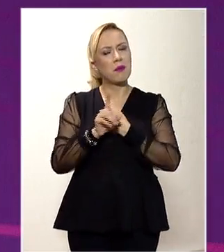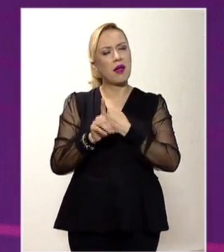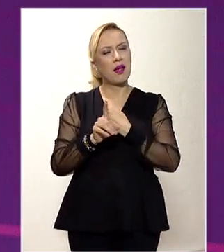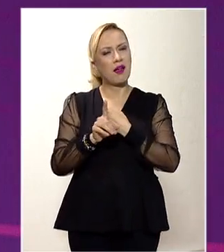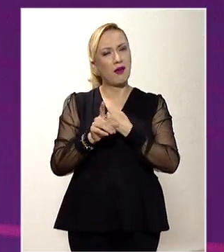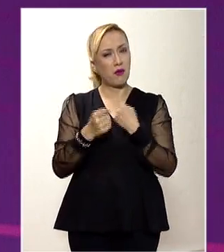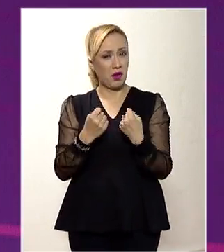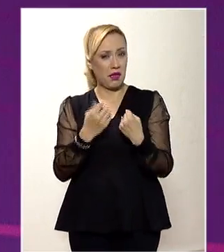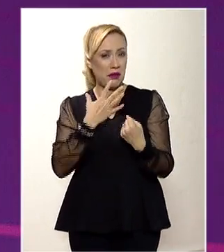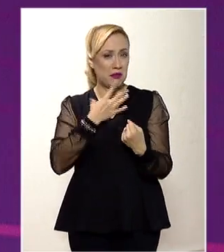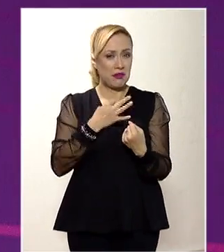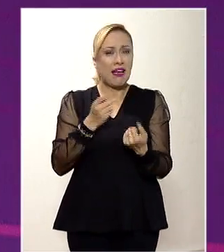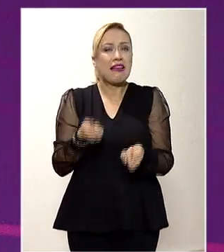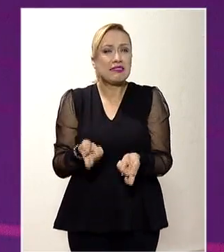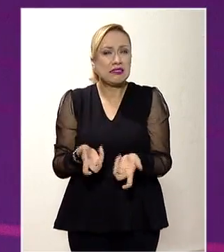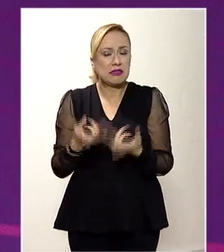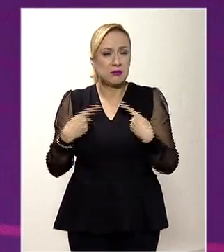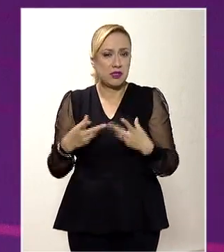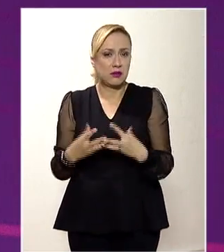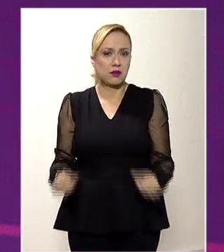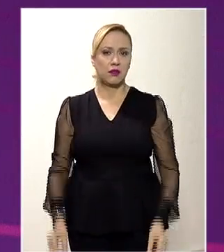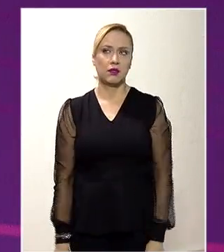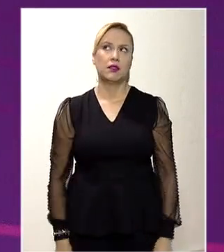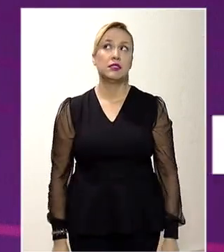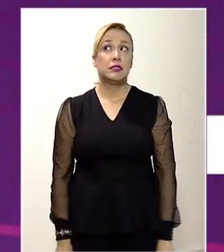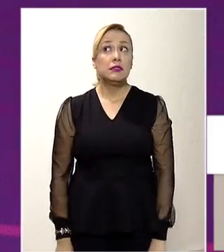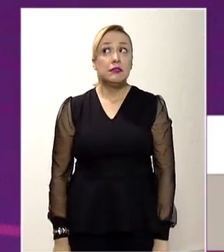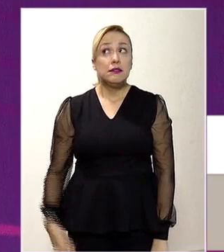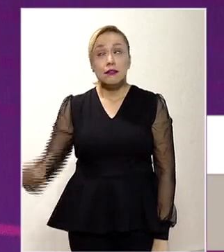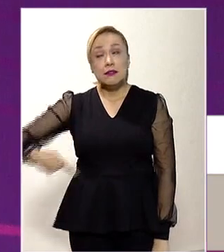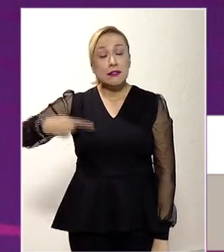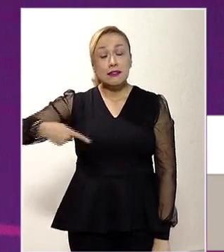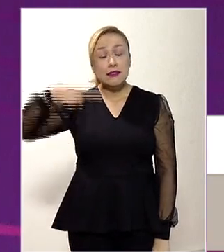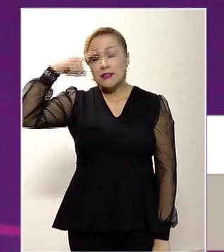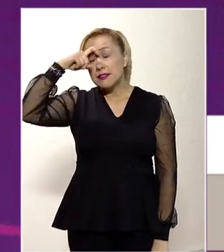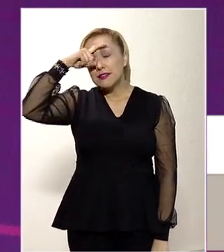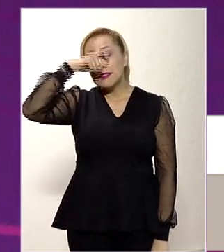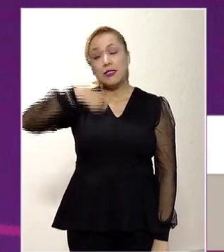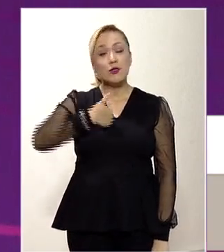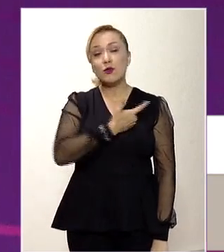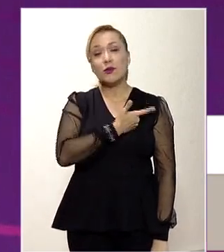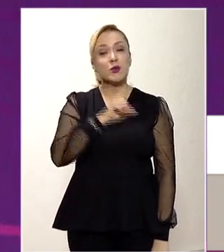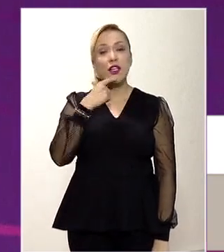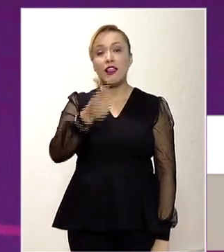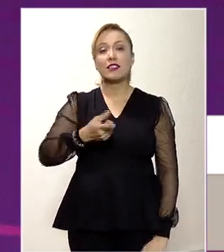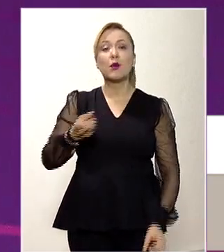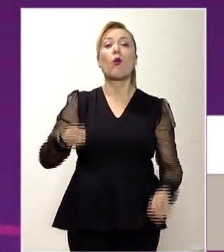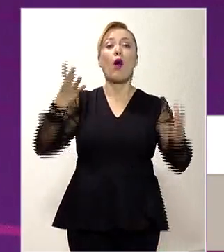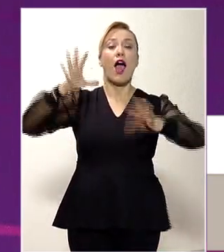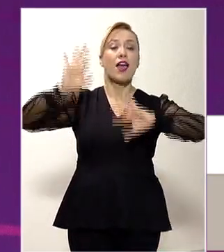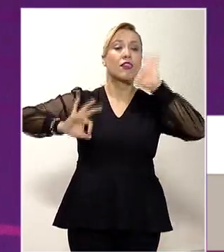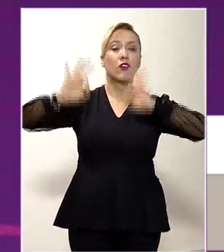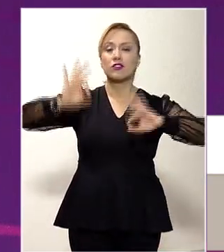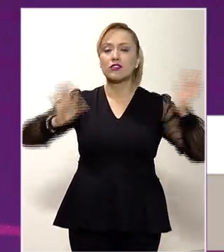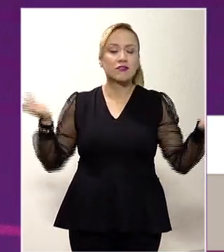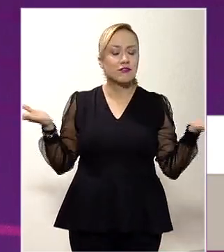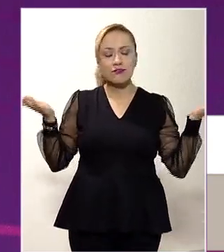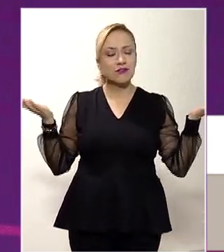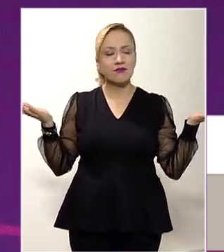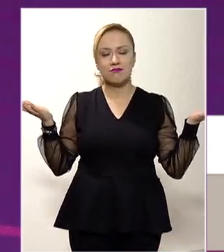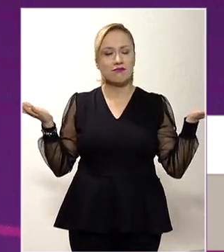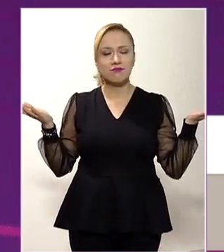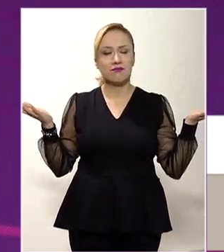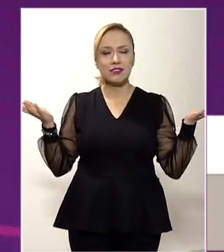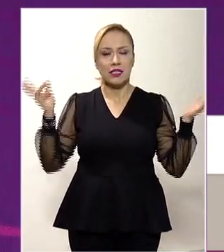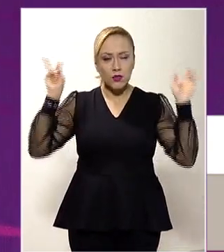desaparición en México? Una pregunta complicada, ¿no? Porque no me gusta hablar de cifras, porque no necesariamente representan las dimensiones